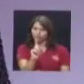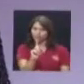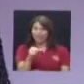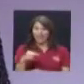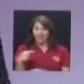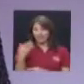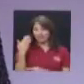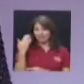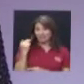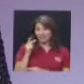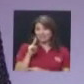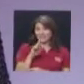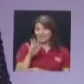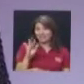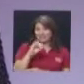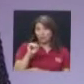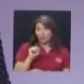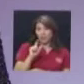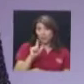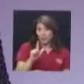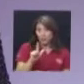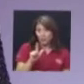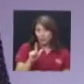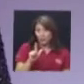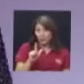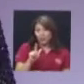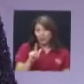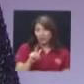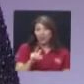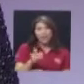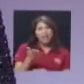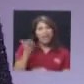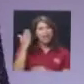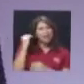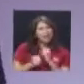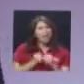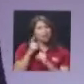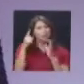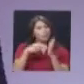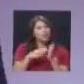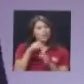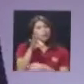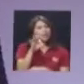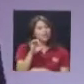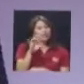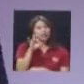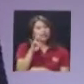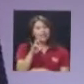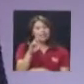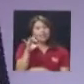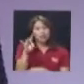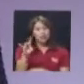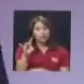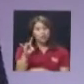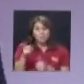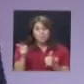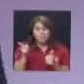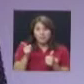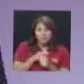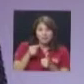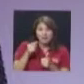de julio en 1978 78 nace la primera bebé in vitro en el